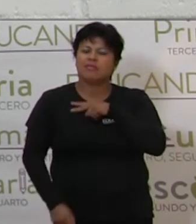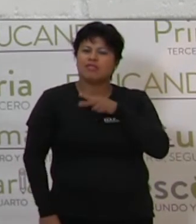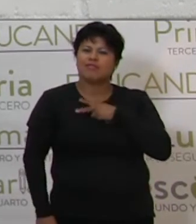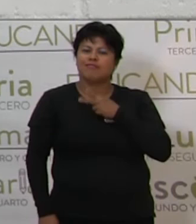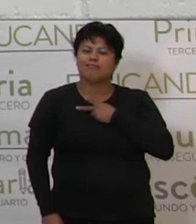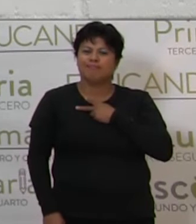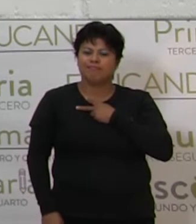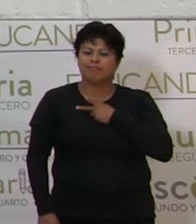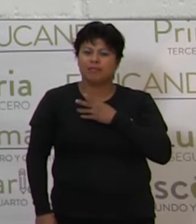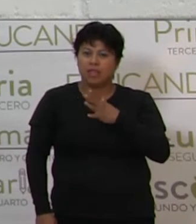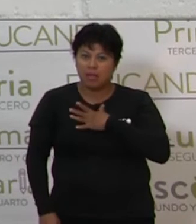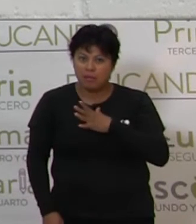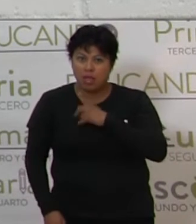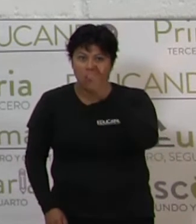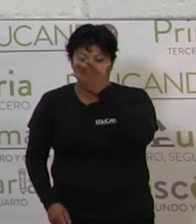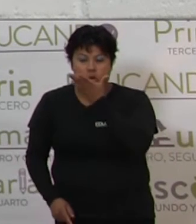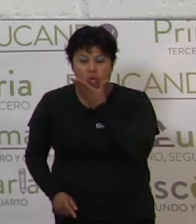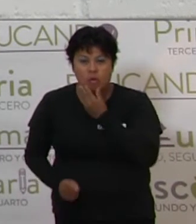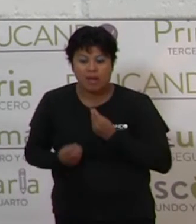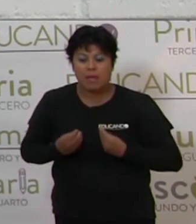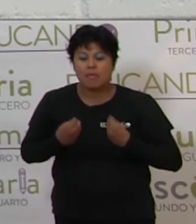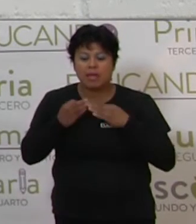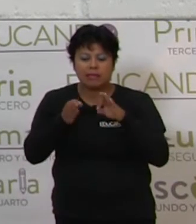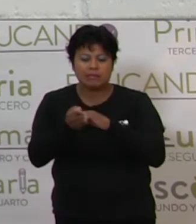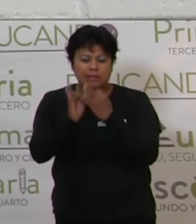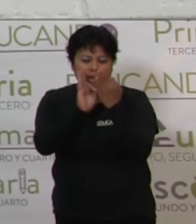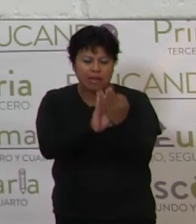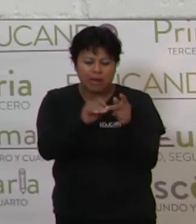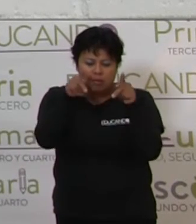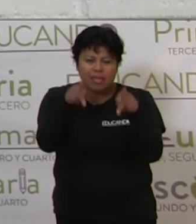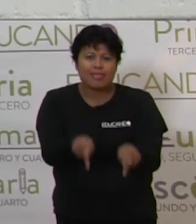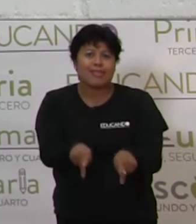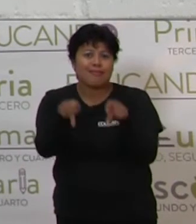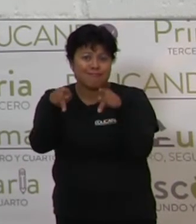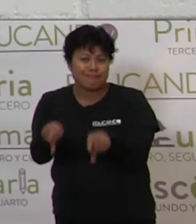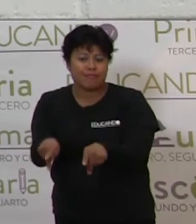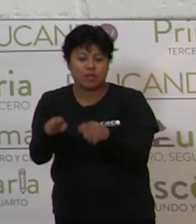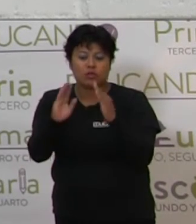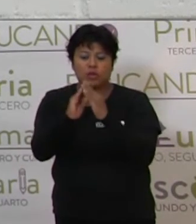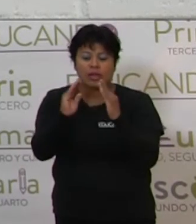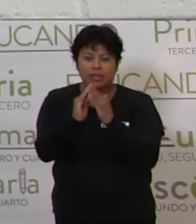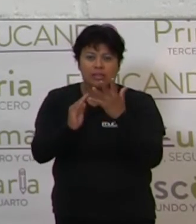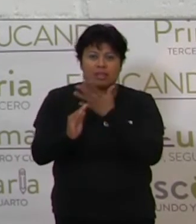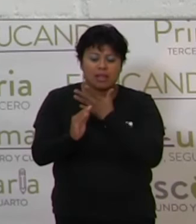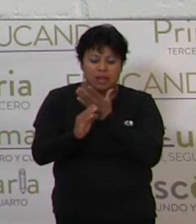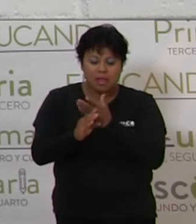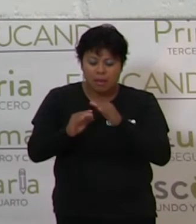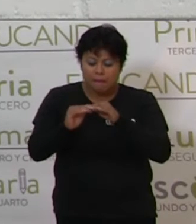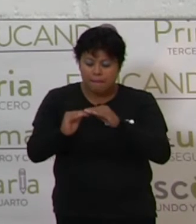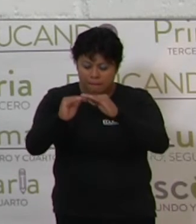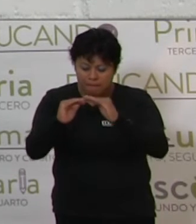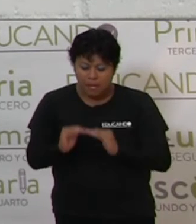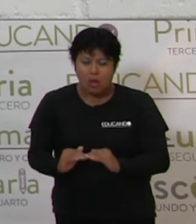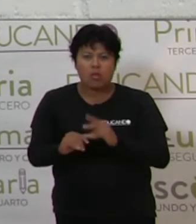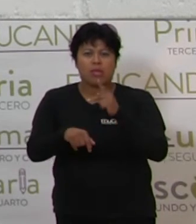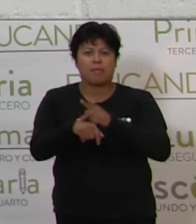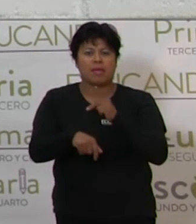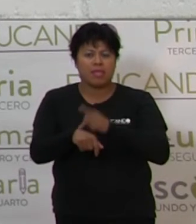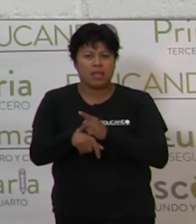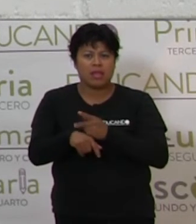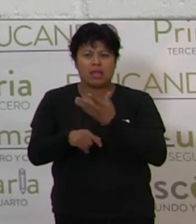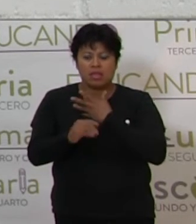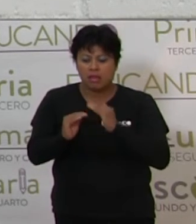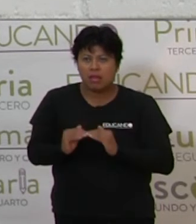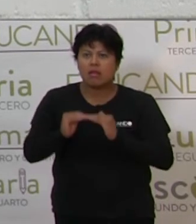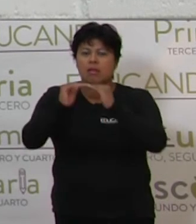mío. Había un hombre que vivía junto a un cementerio. Su casa tenía un piso bajo de piedra